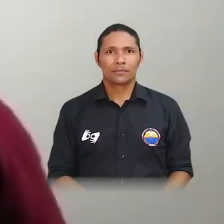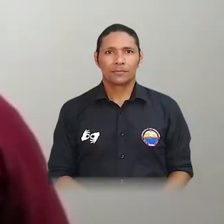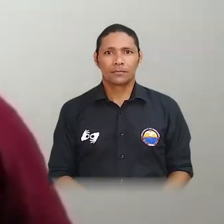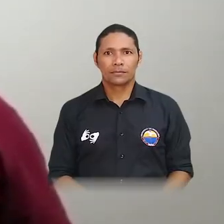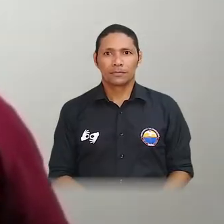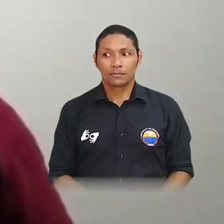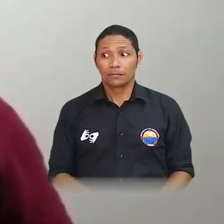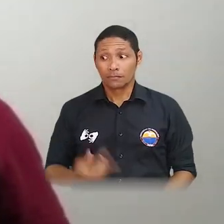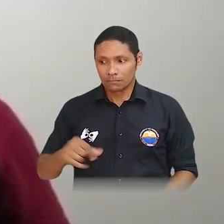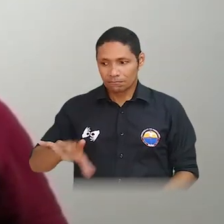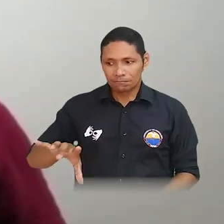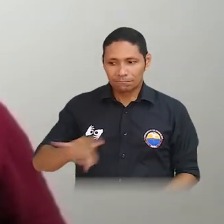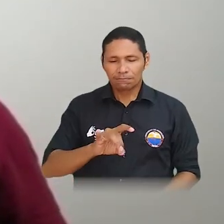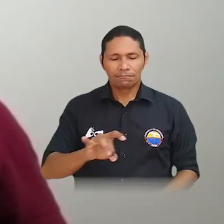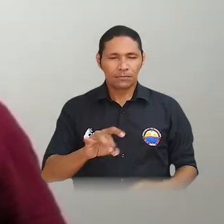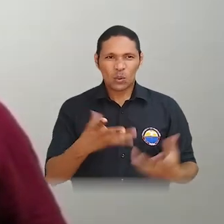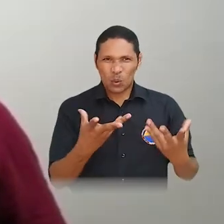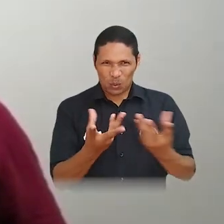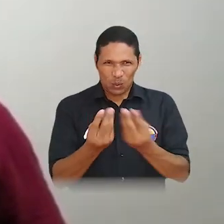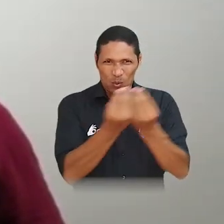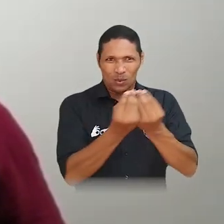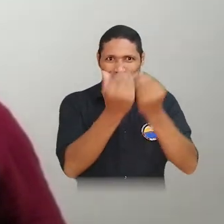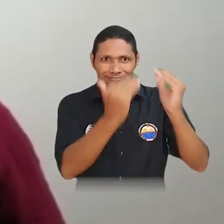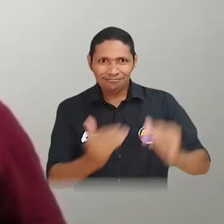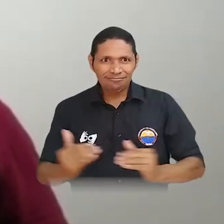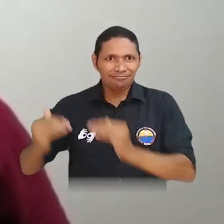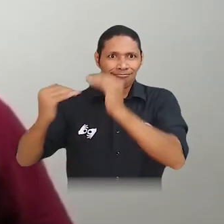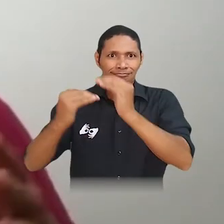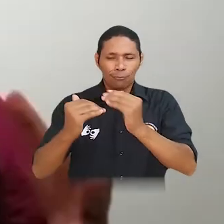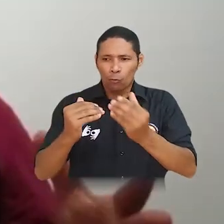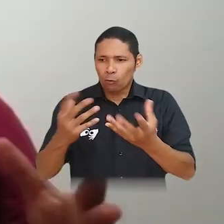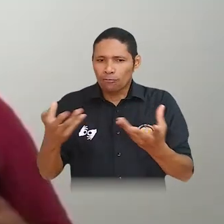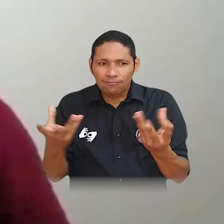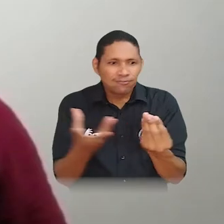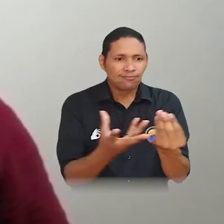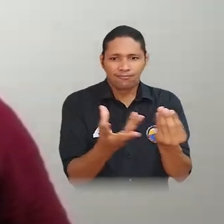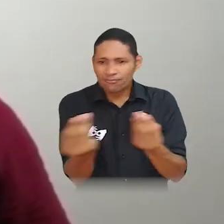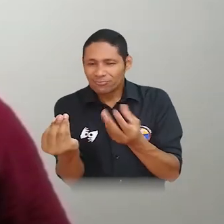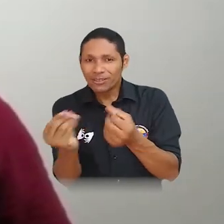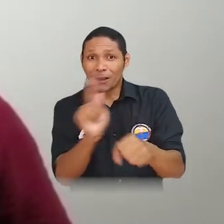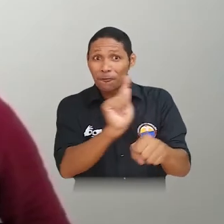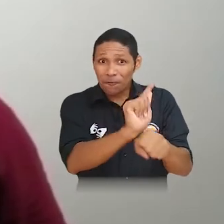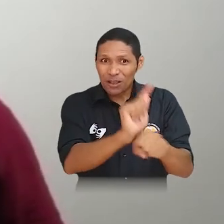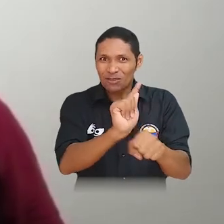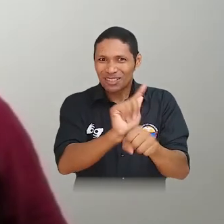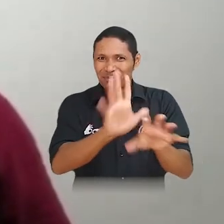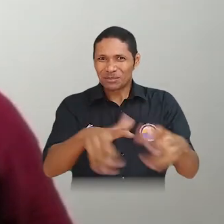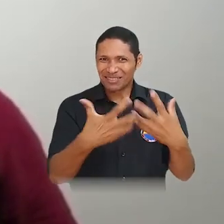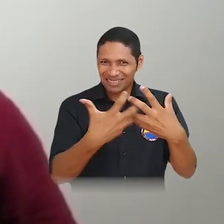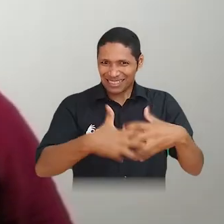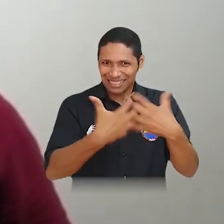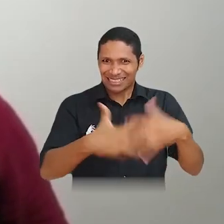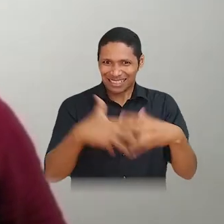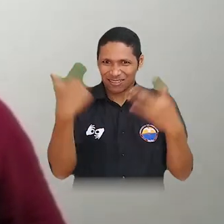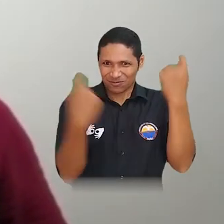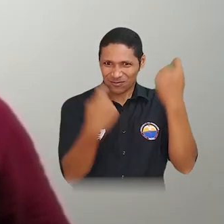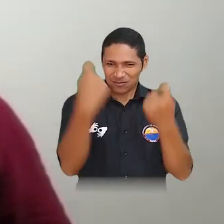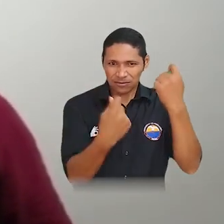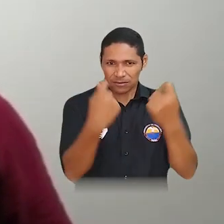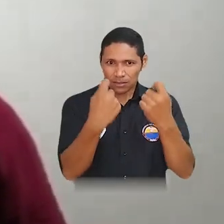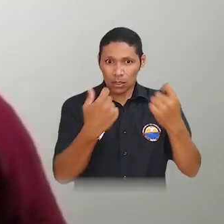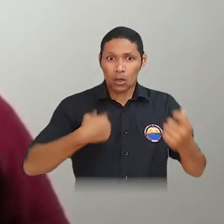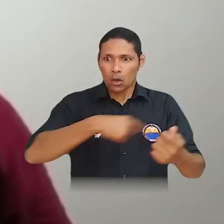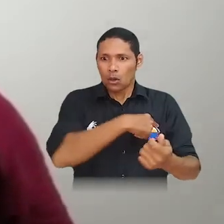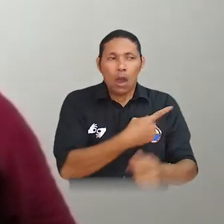Desde la representación estudiantil ante el Consejo Superior, en conjunto con representantes de la Facultad de Ciencias Empresariales,